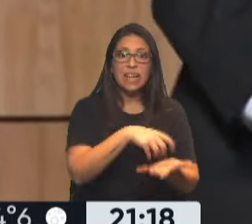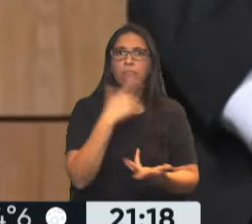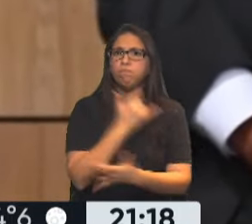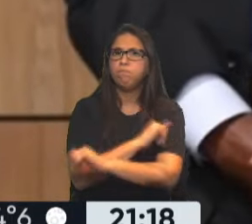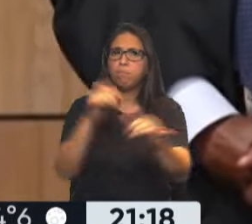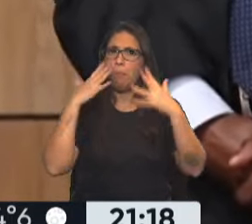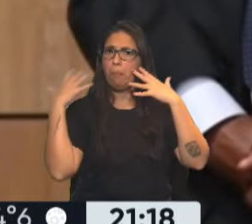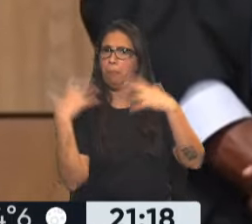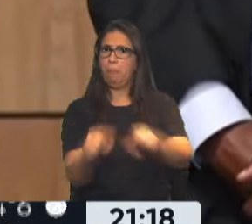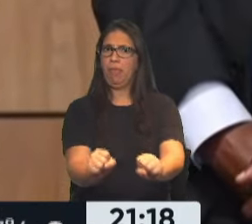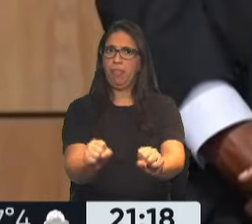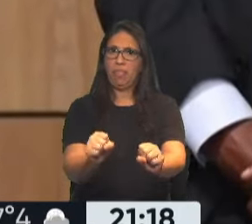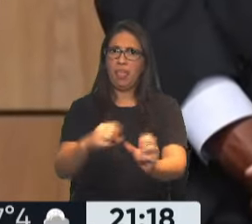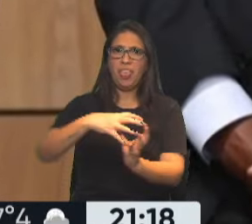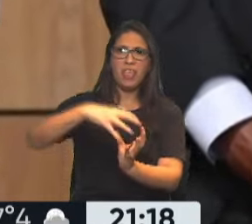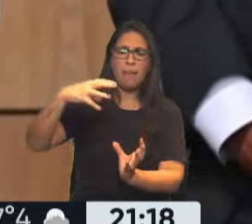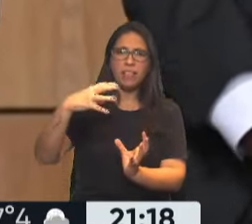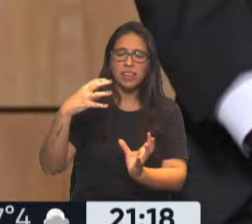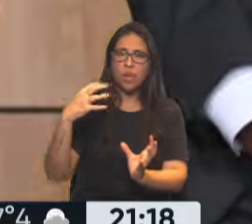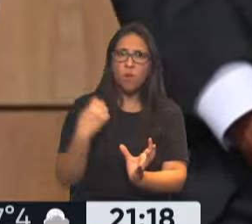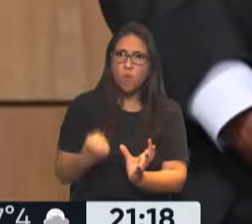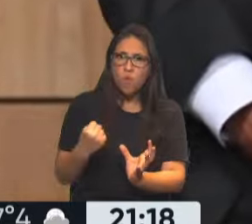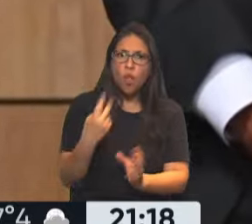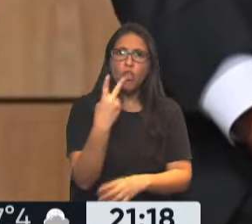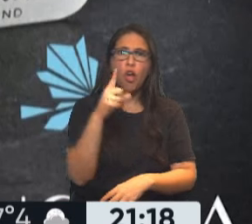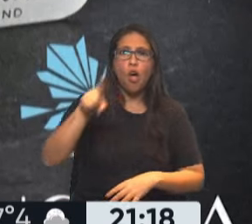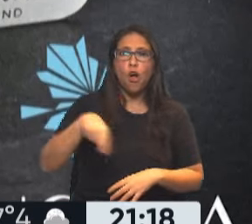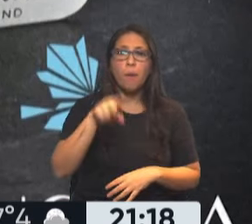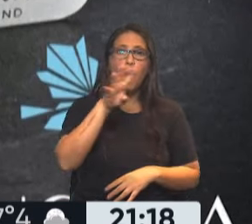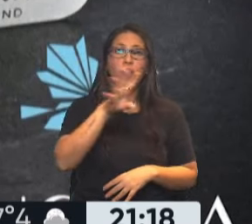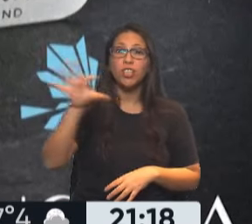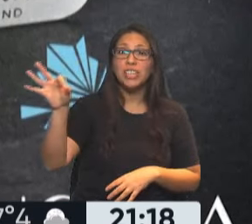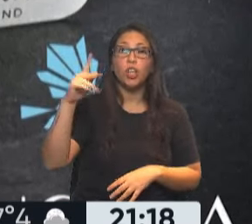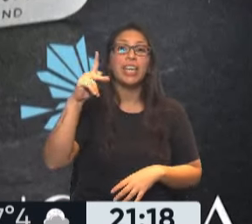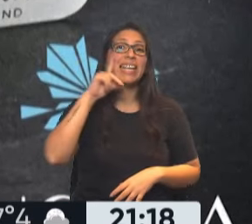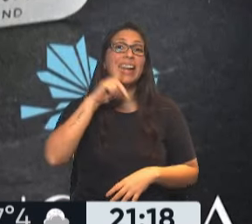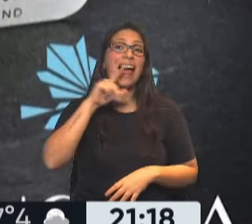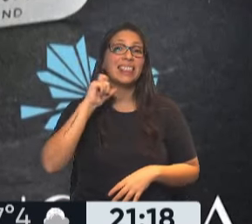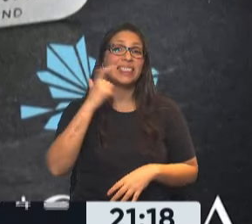el descubrimiento de un diamante en bruto de 2,492 quilates